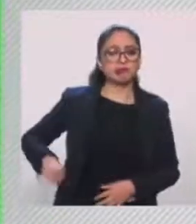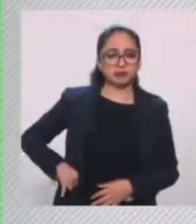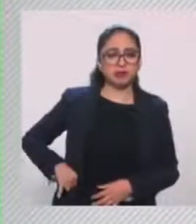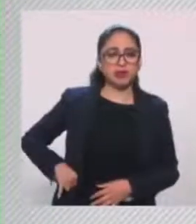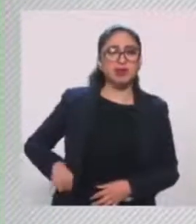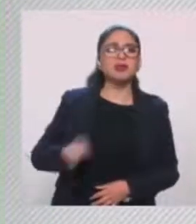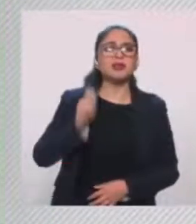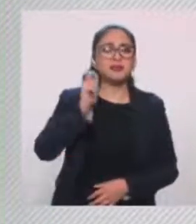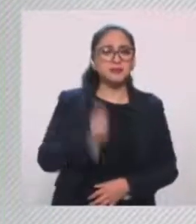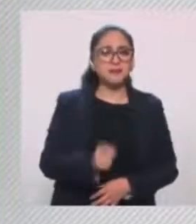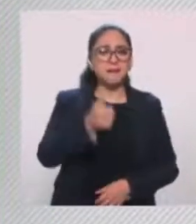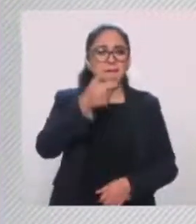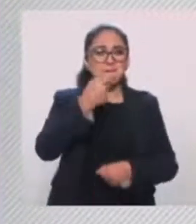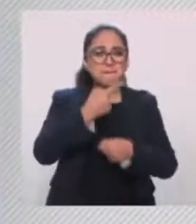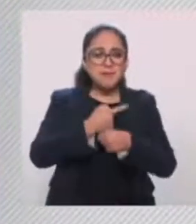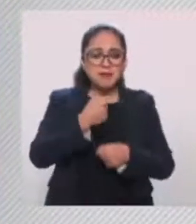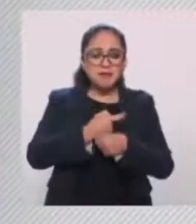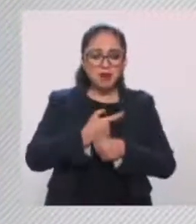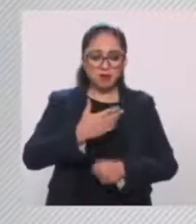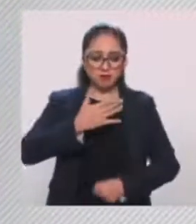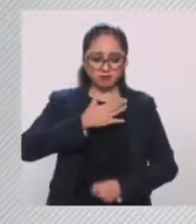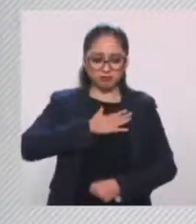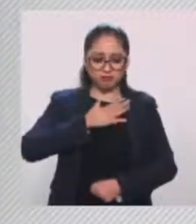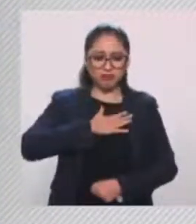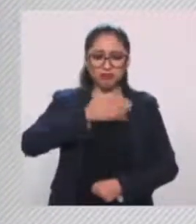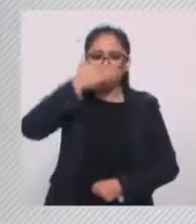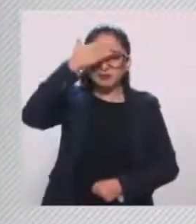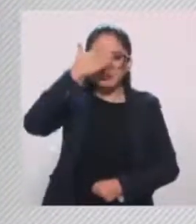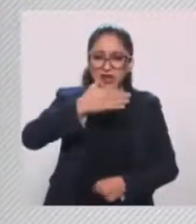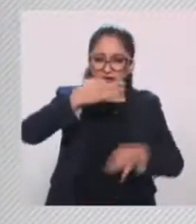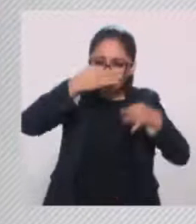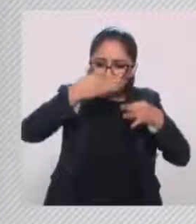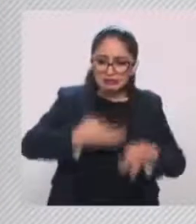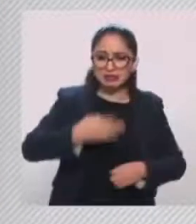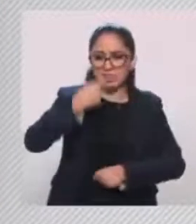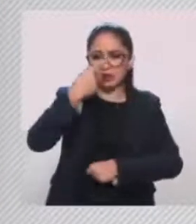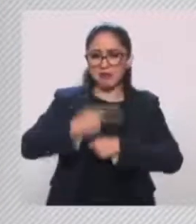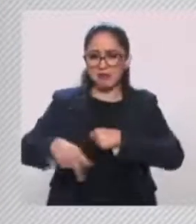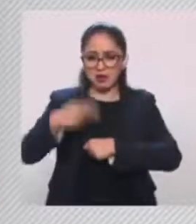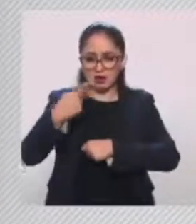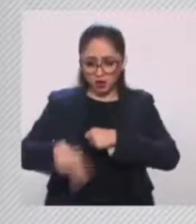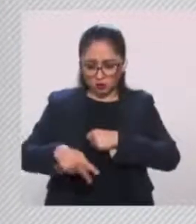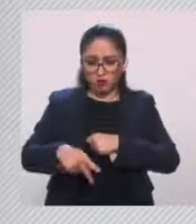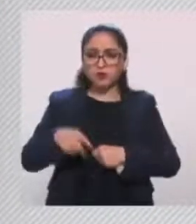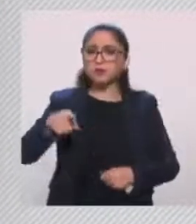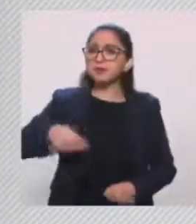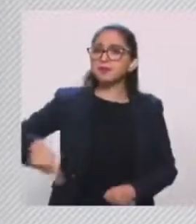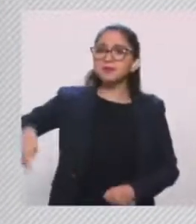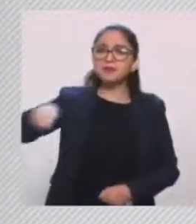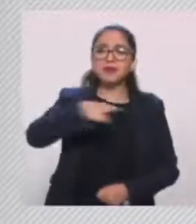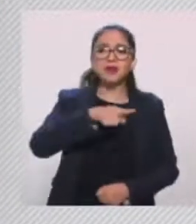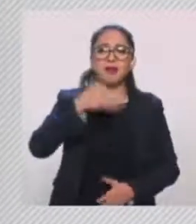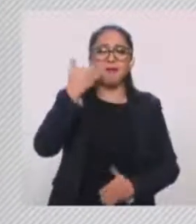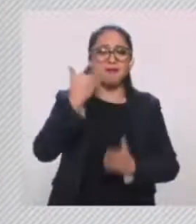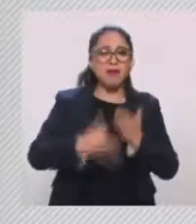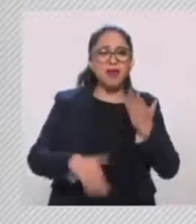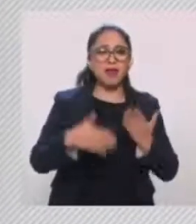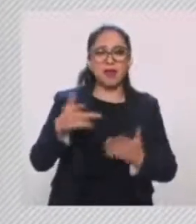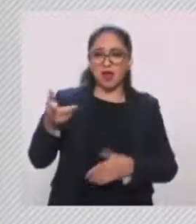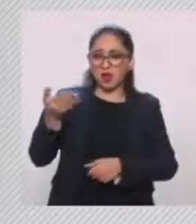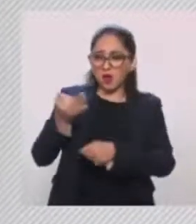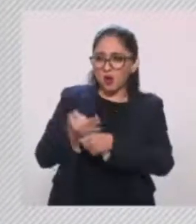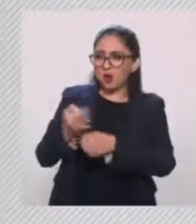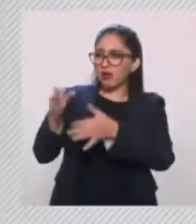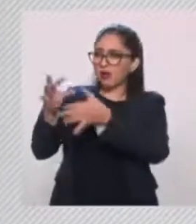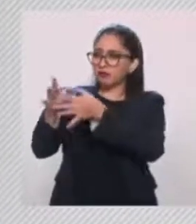la autopercepción de riesgo, ¿no? Entonces, sí, en el caso de mujeres, que para mí el testimonio que hemos